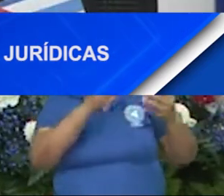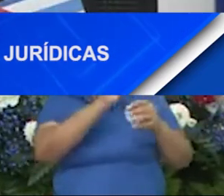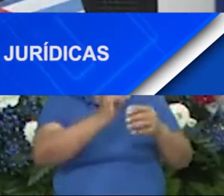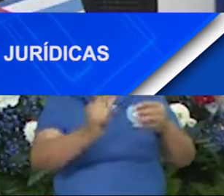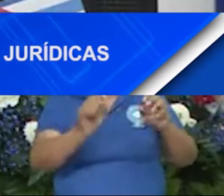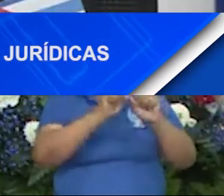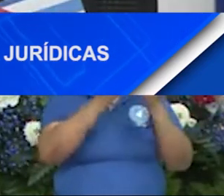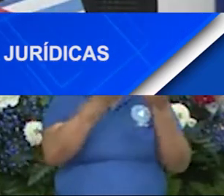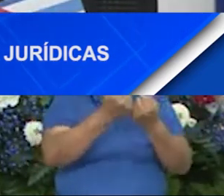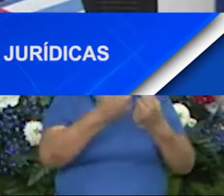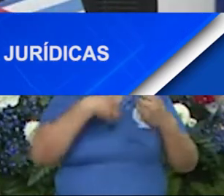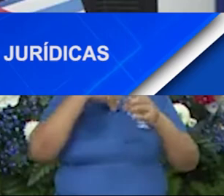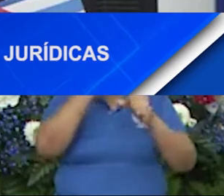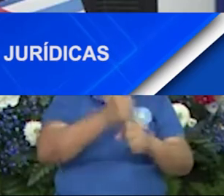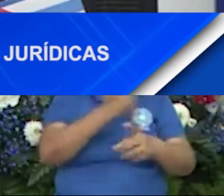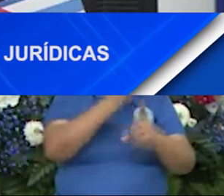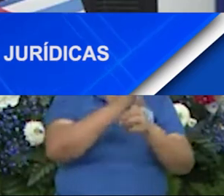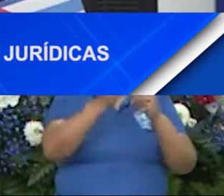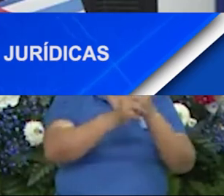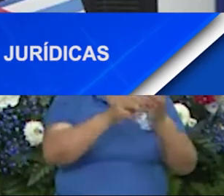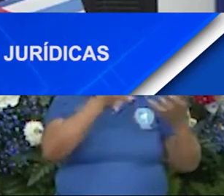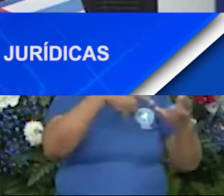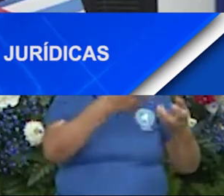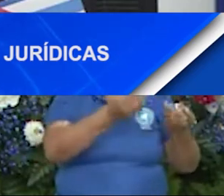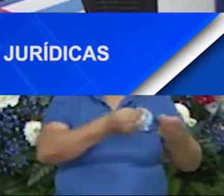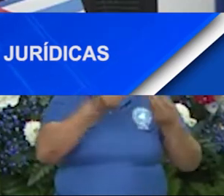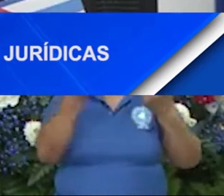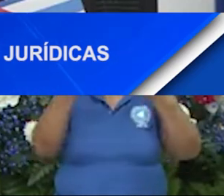asociaciones, fundaciones, tendrán el